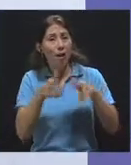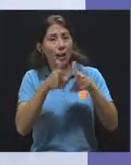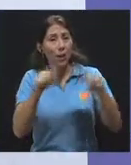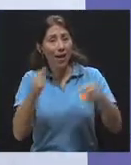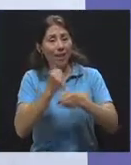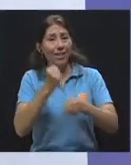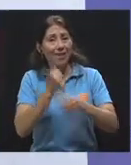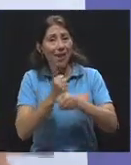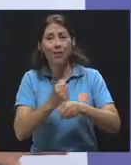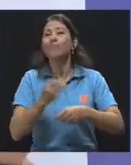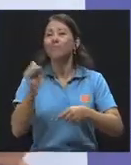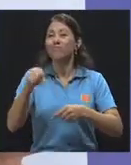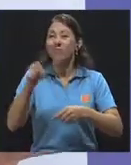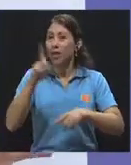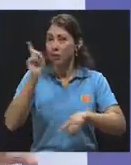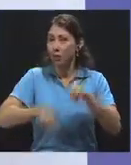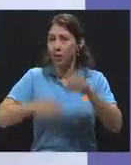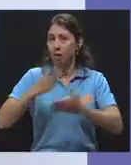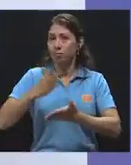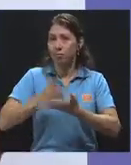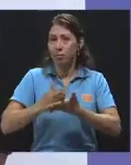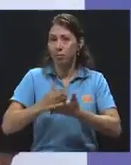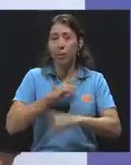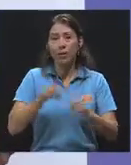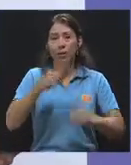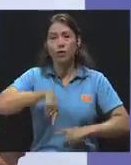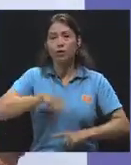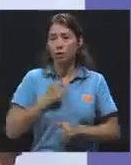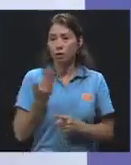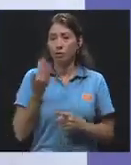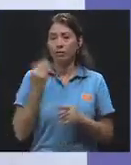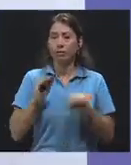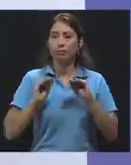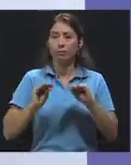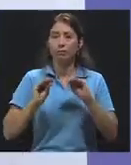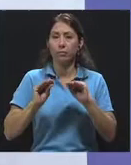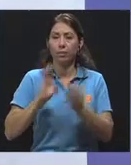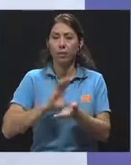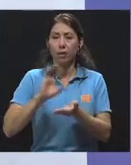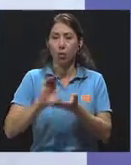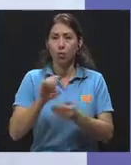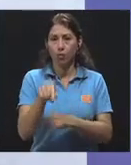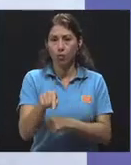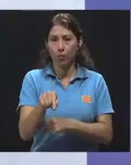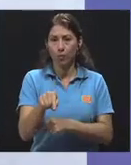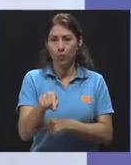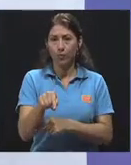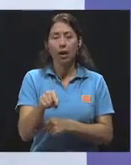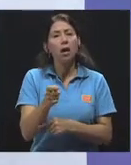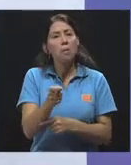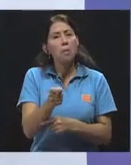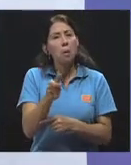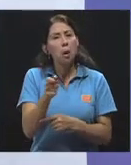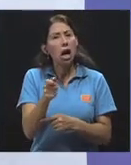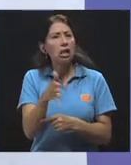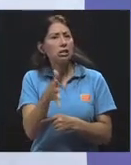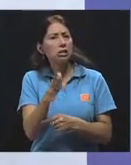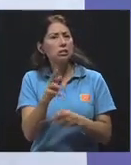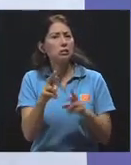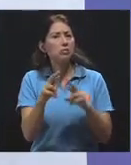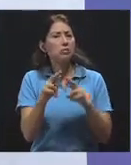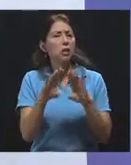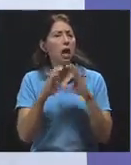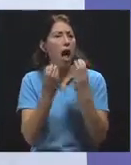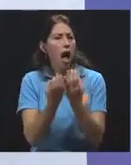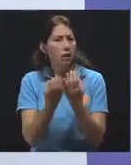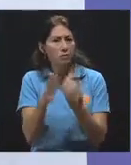trabajo que de alguna forma no te puedes detener. Uh-huh. Entonces nosotros, digamos, recientemente estábamos ofreciendo este curso que era en pocas